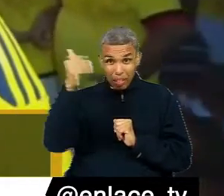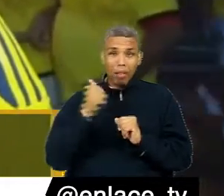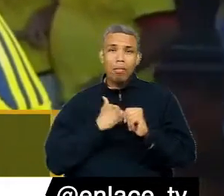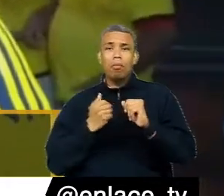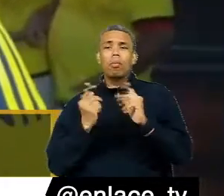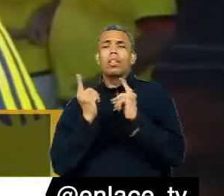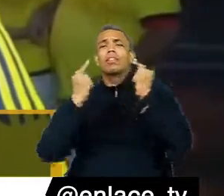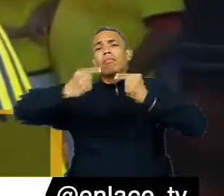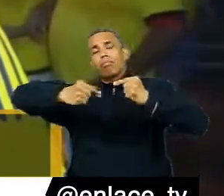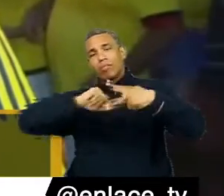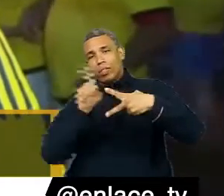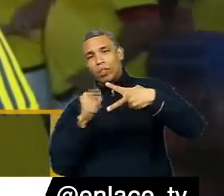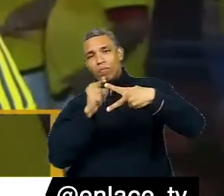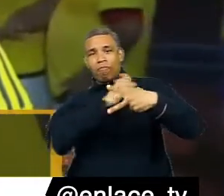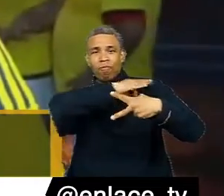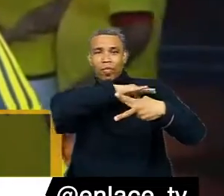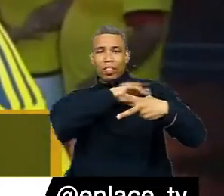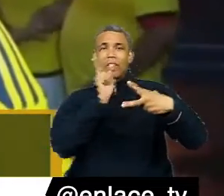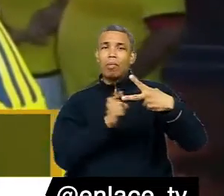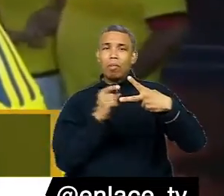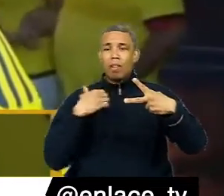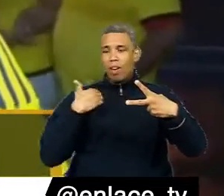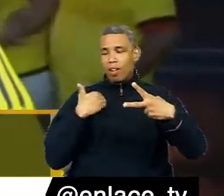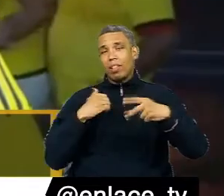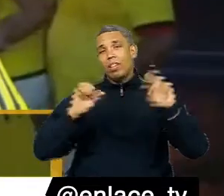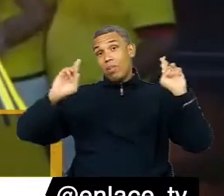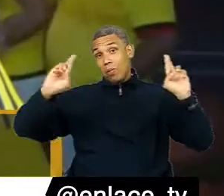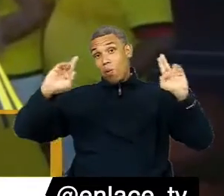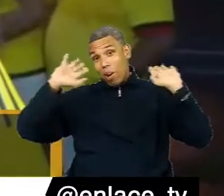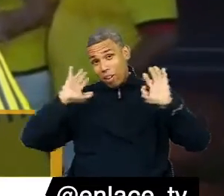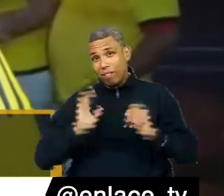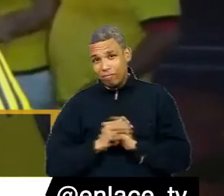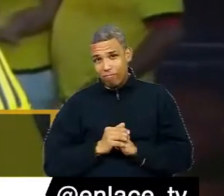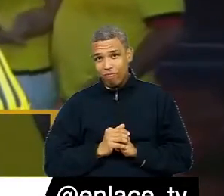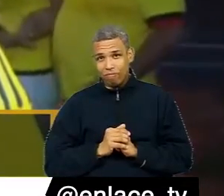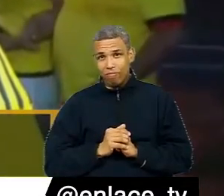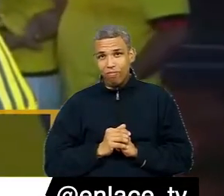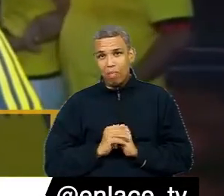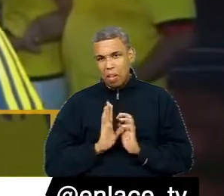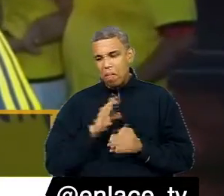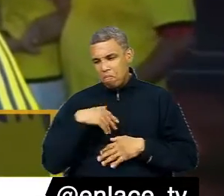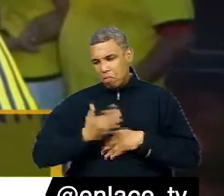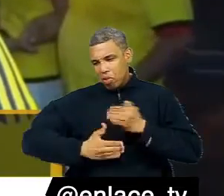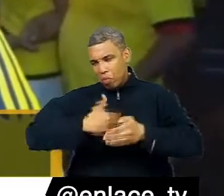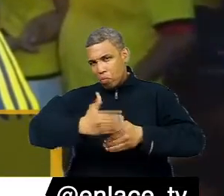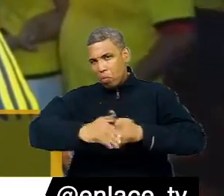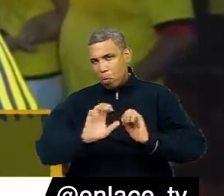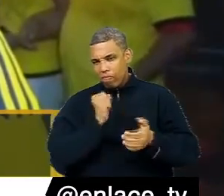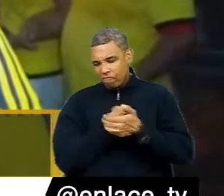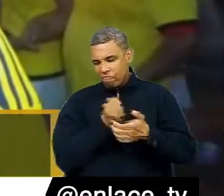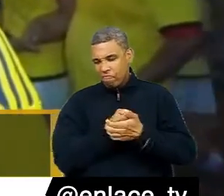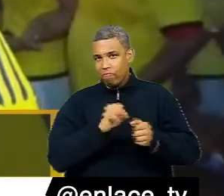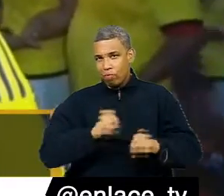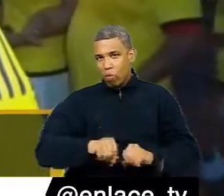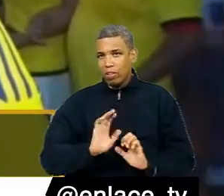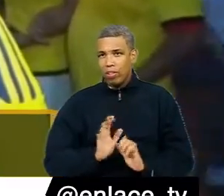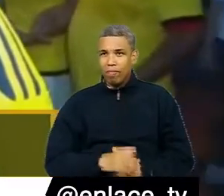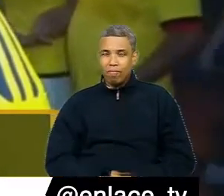Argentina. Esperamos que nos vaya bien en la próxima fecha, pero ahí vamos mostrando que Colombia tiene con